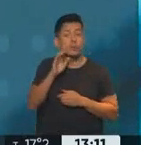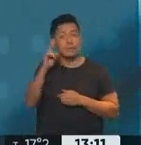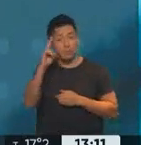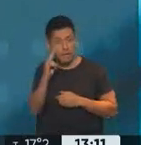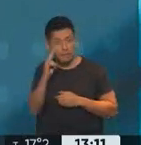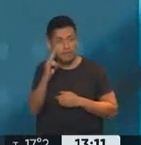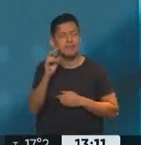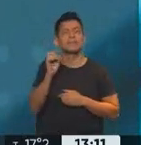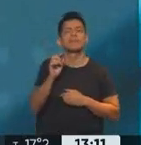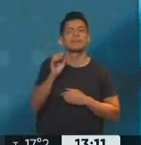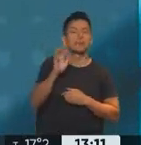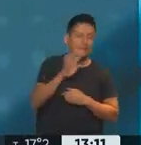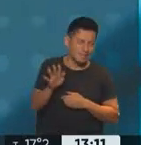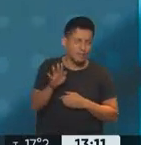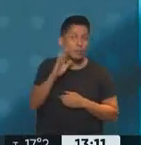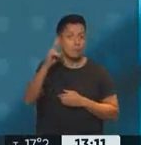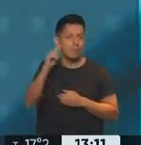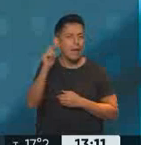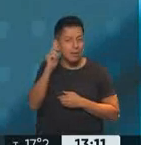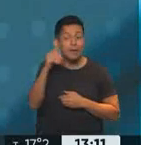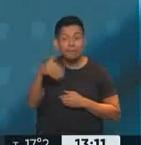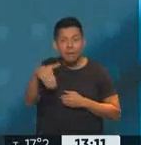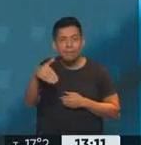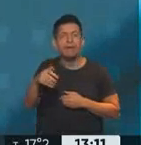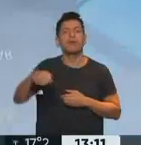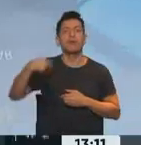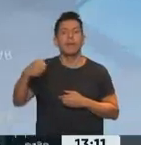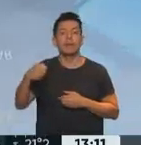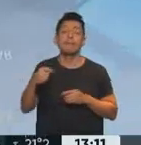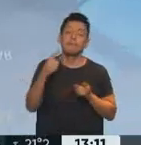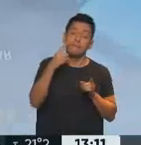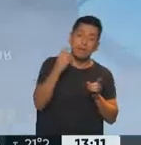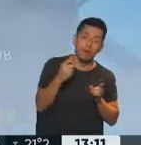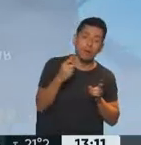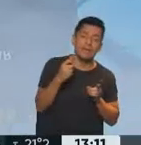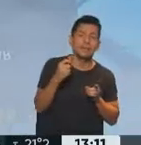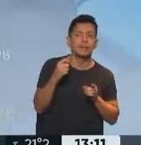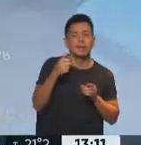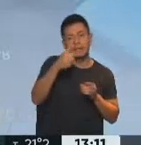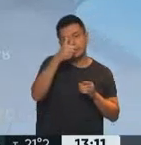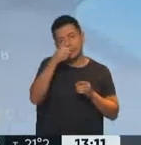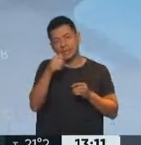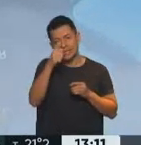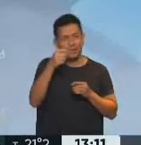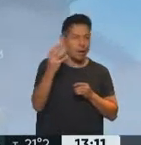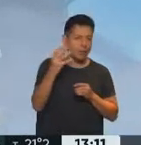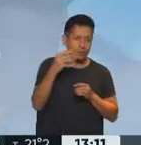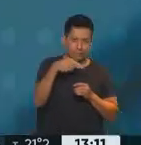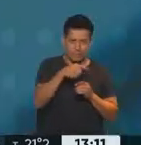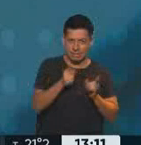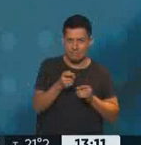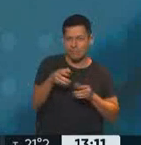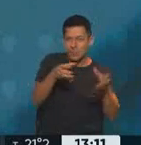por dentro 55 59 años están ahí nomás de jubilarse y los varones que tienen entre 60 y 64 años son los